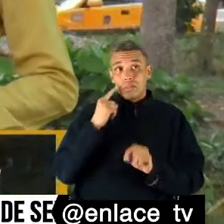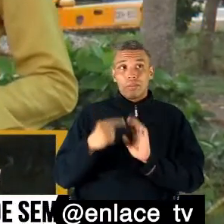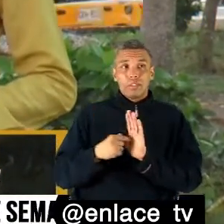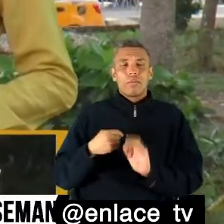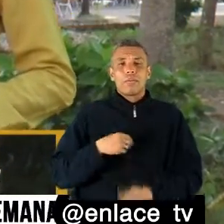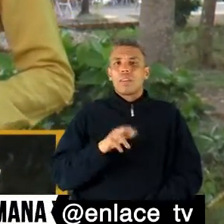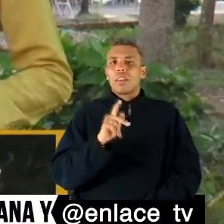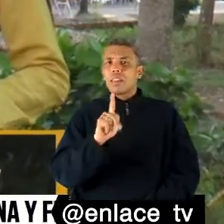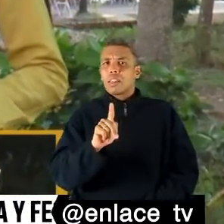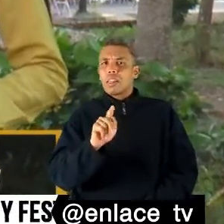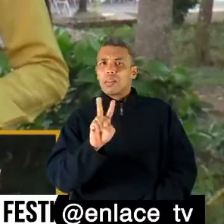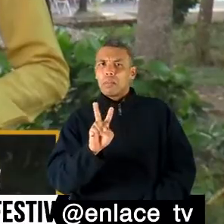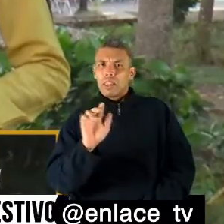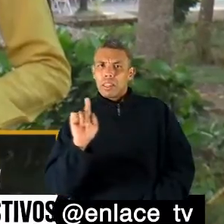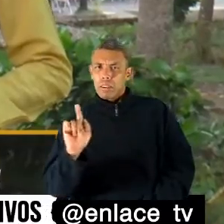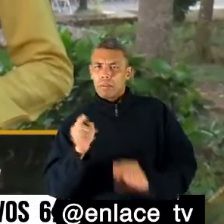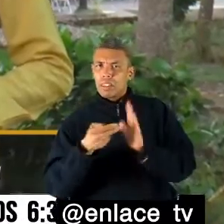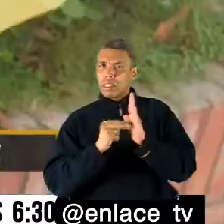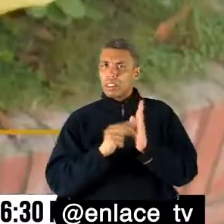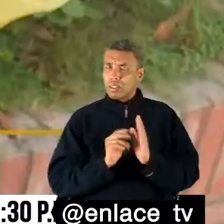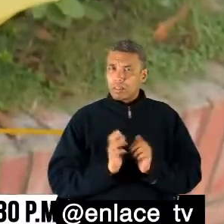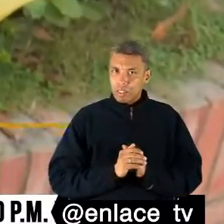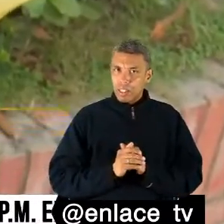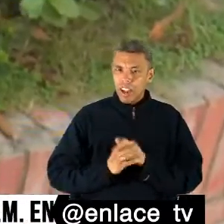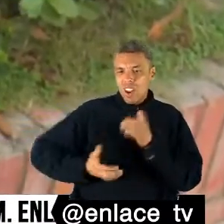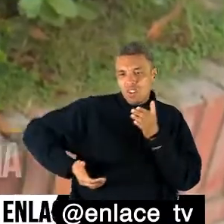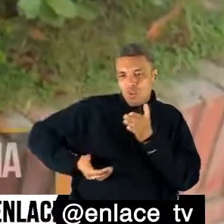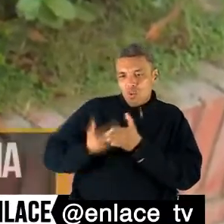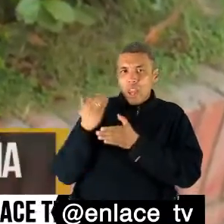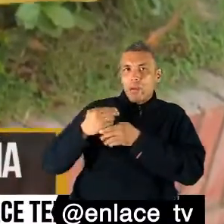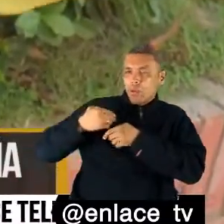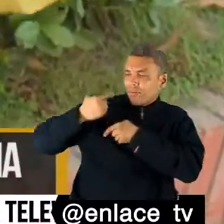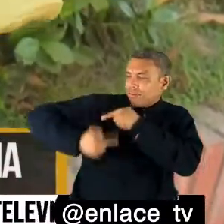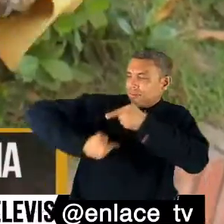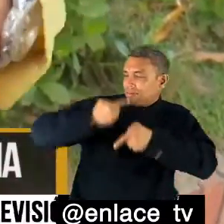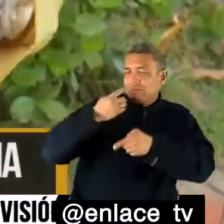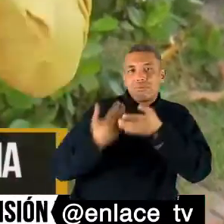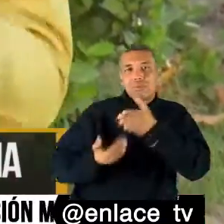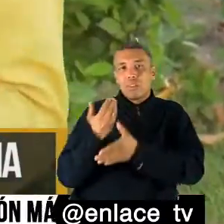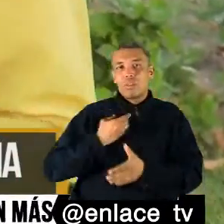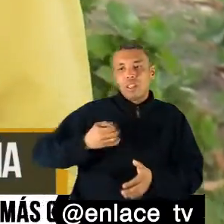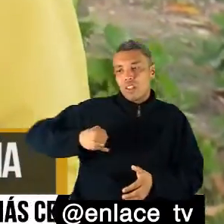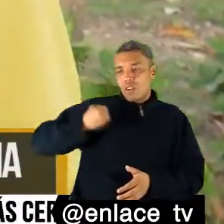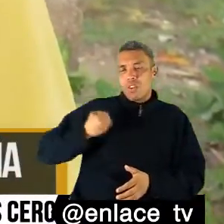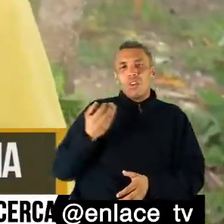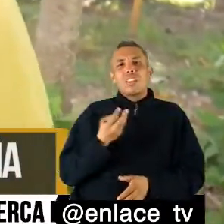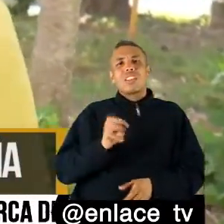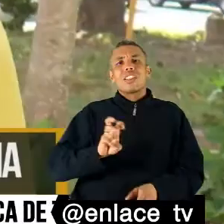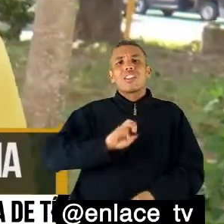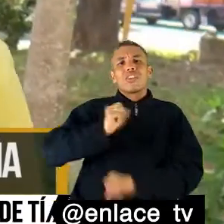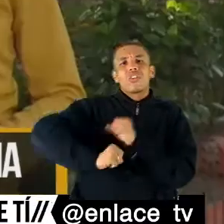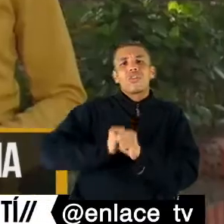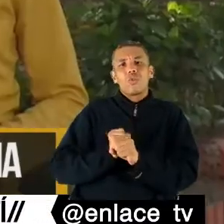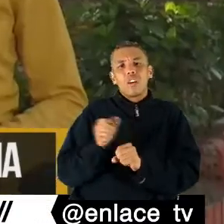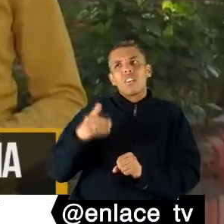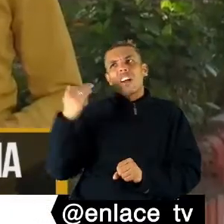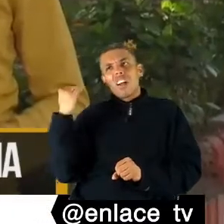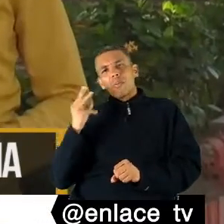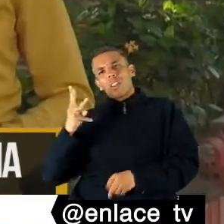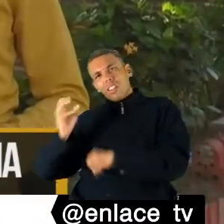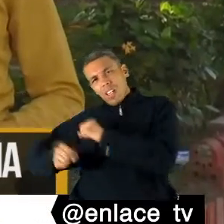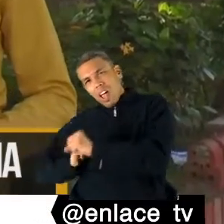quiere decir Generación de Fuego, es titulado el grupo musical de Jesús David Hernández, un joven de 18 años de edad que desde los 3 ha